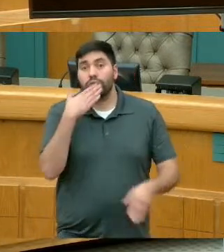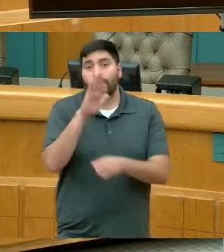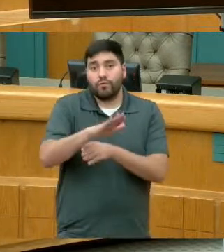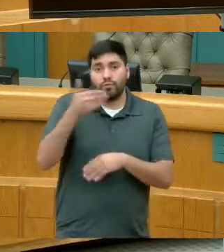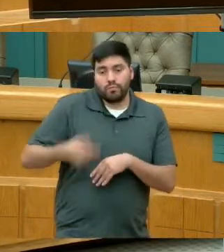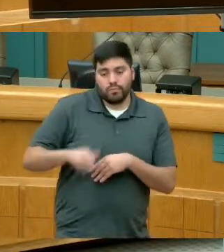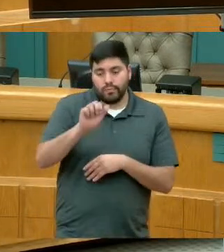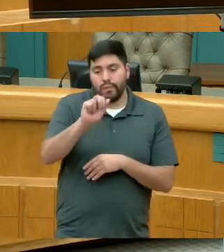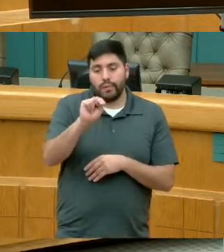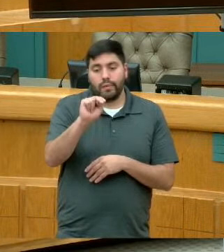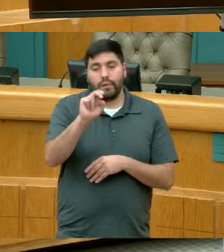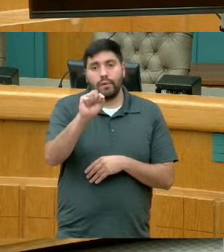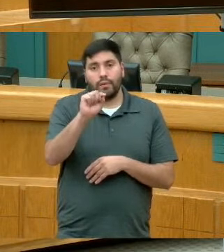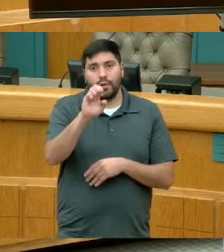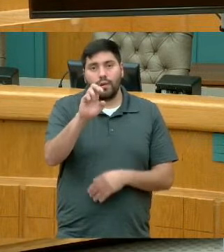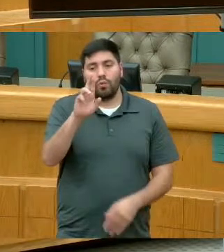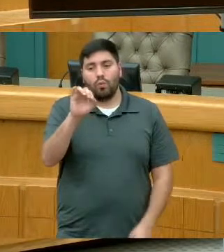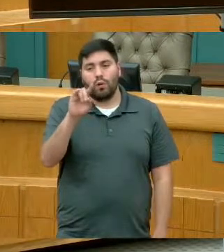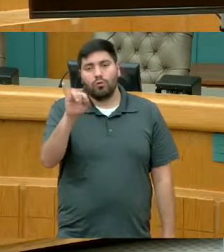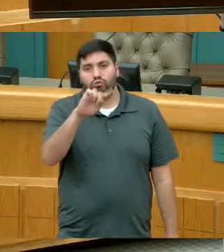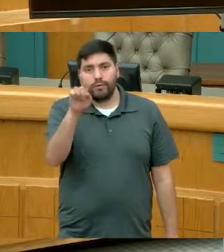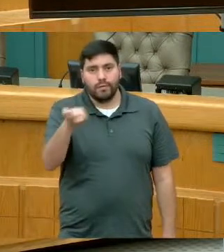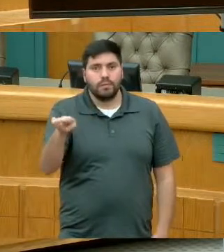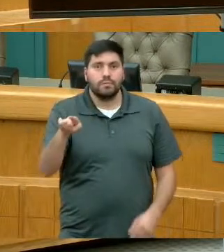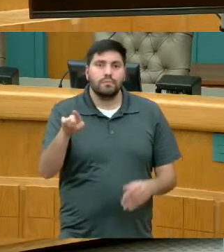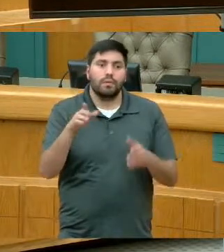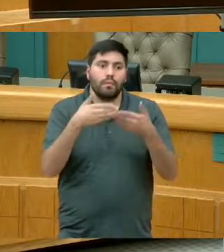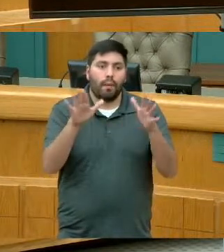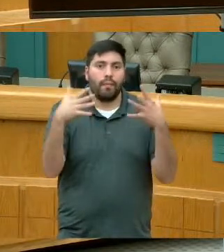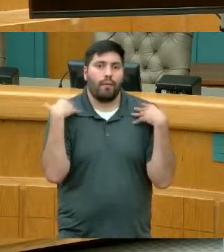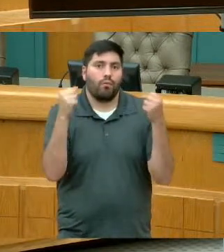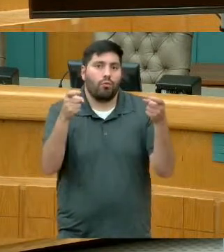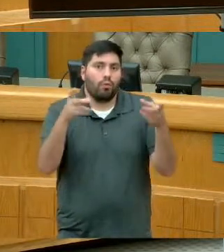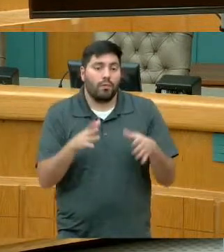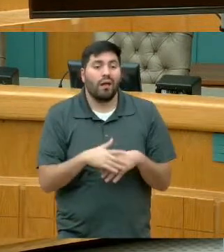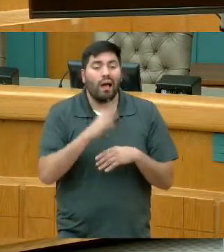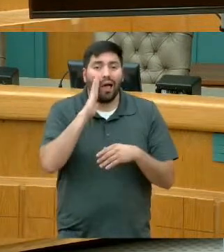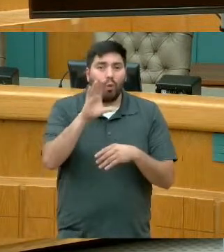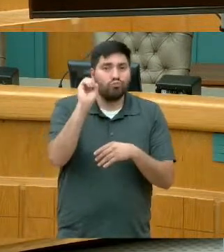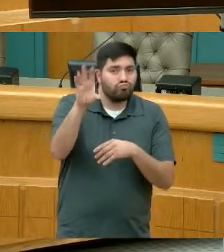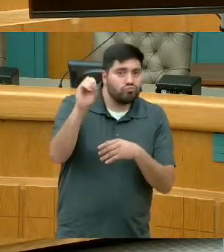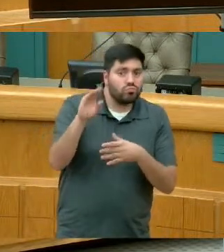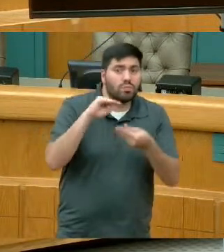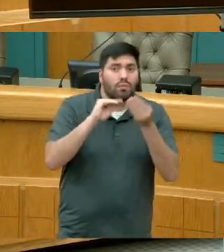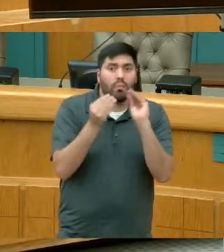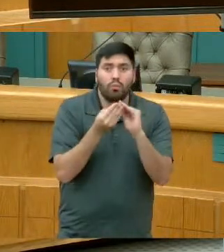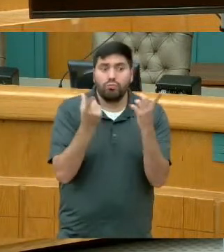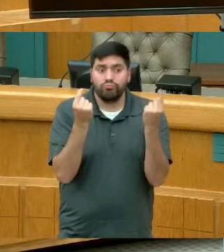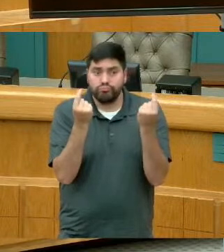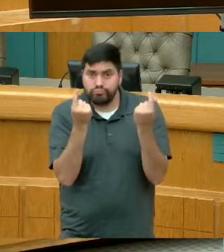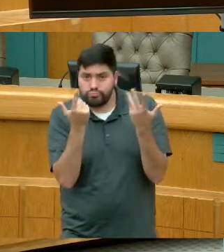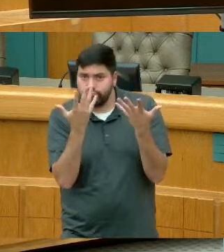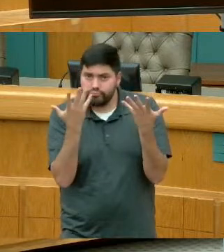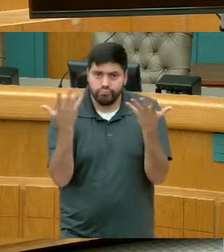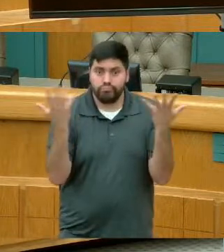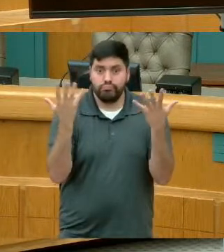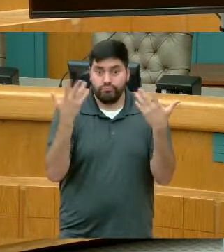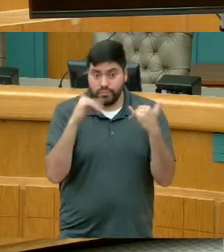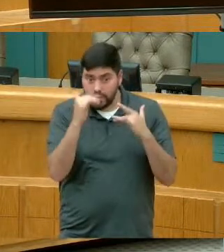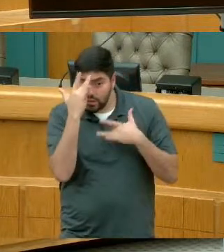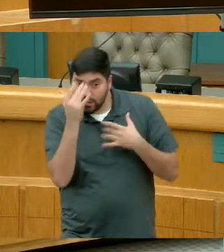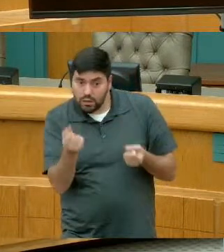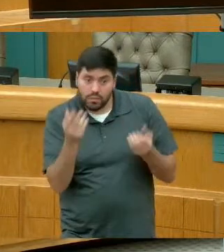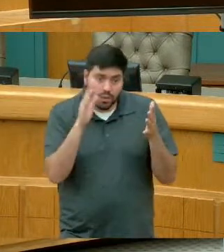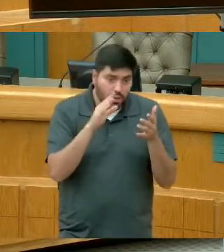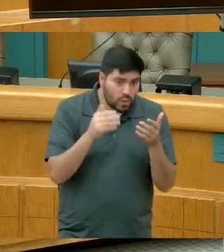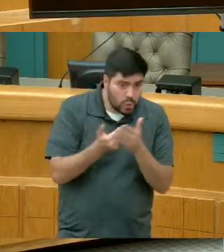Good afternoon, Annette Rodriguez, Public Health Director. So I'm going to go over the statistics with you first for